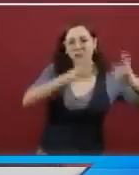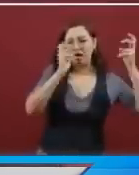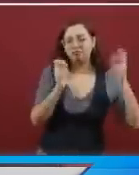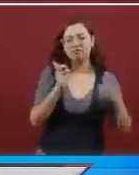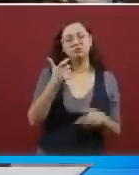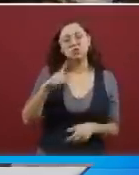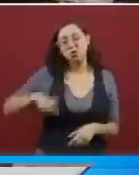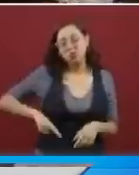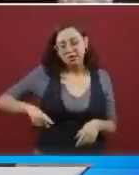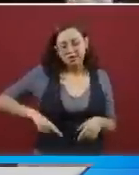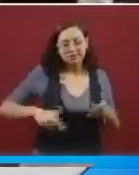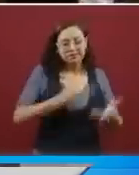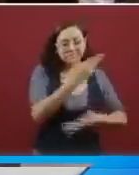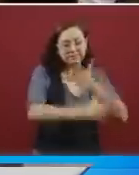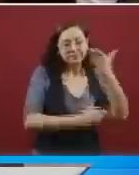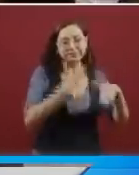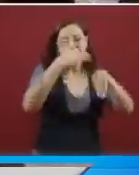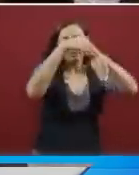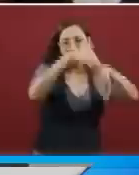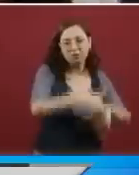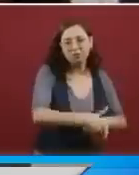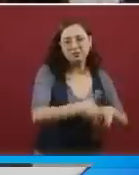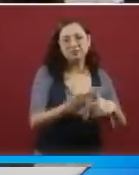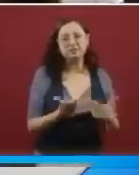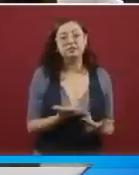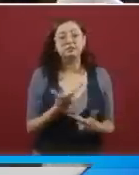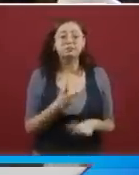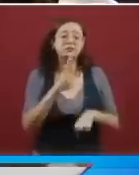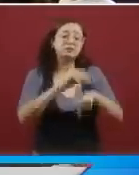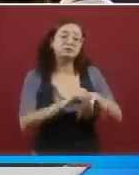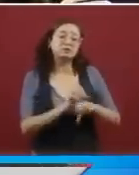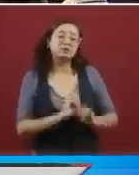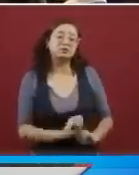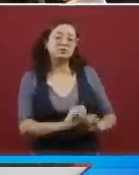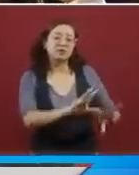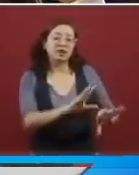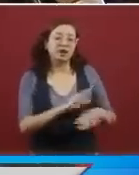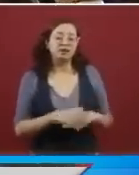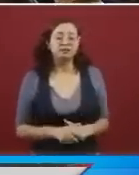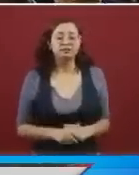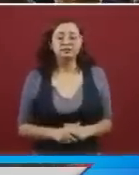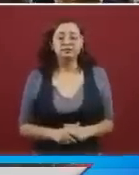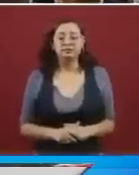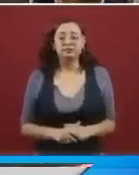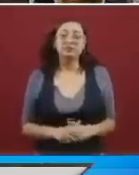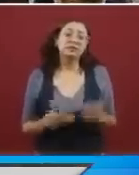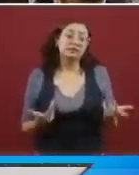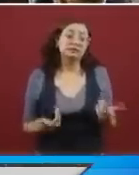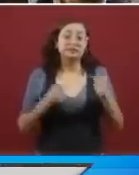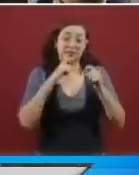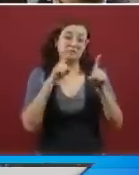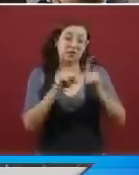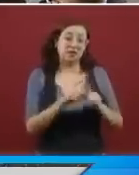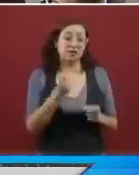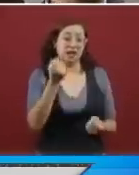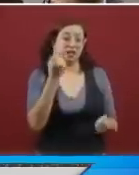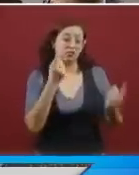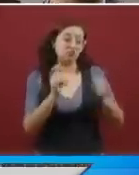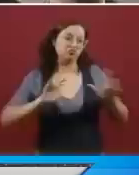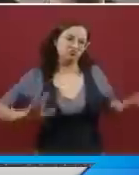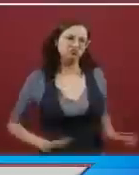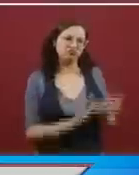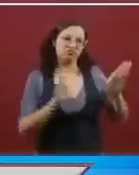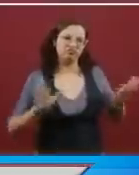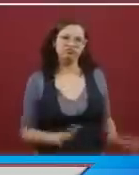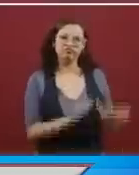seguridad de sus instalaciones. Situación que califica el presidente de aberrante por el hecho de contar solo con 10.000 elementos para procurar la seguridad